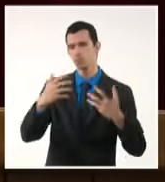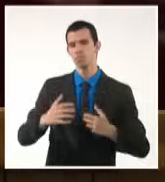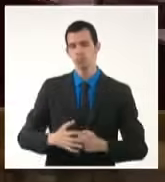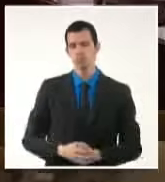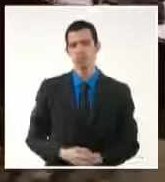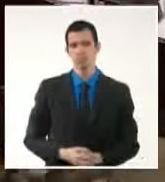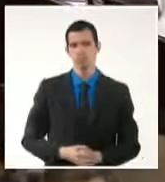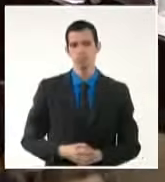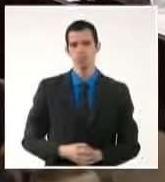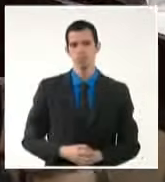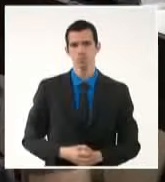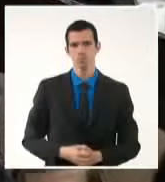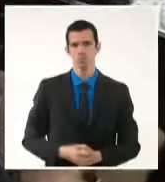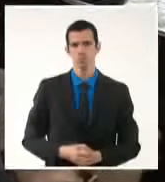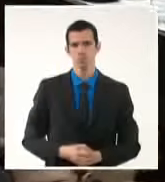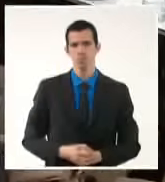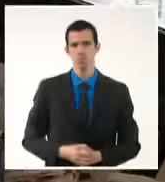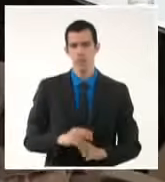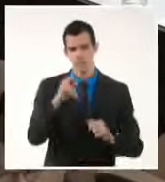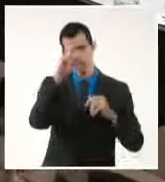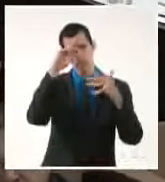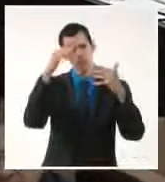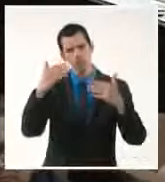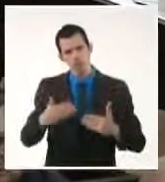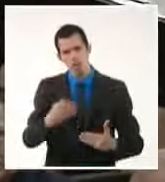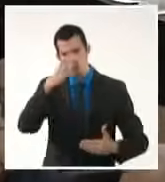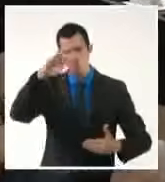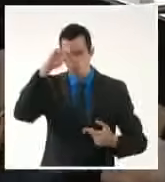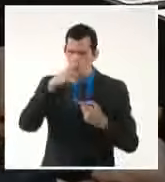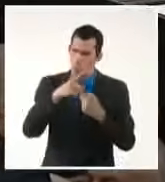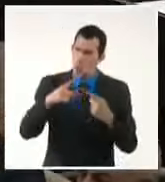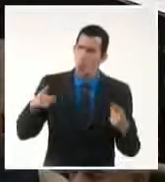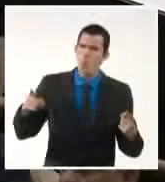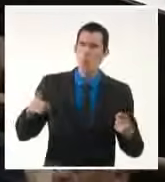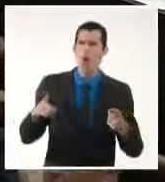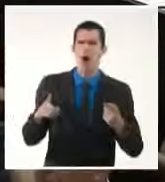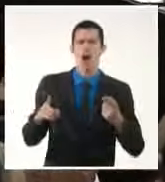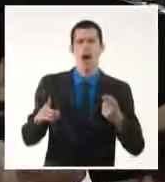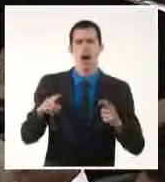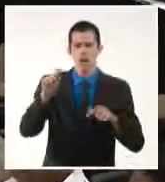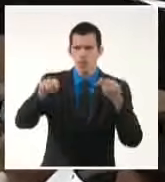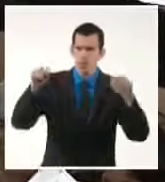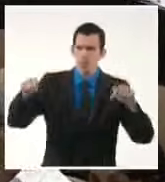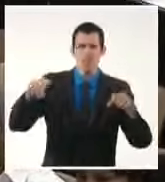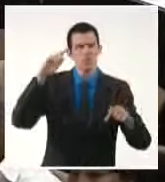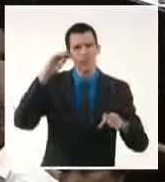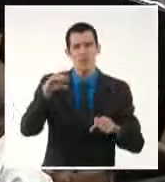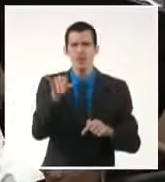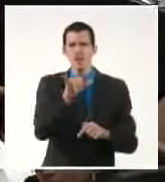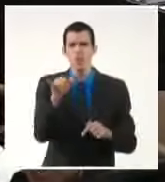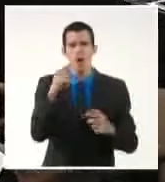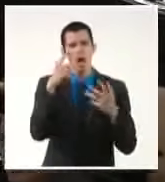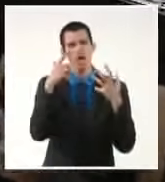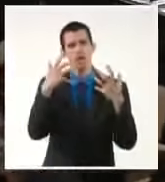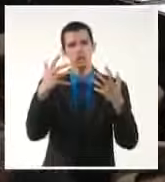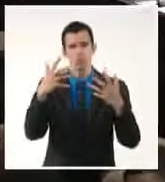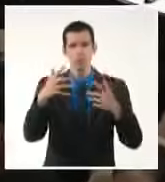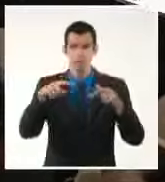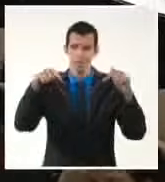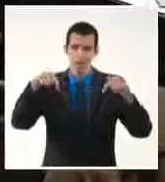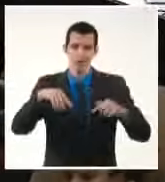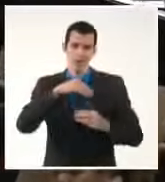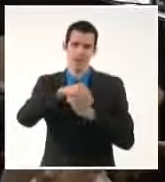cubano, sustentado en los avances de la ciencia y la innovación en ese estratégico sector social. La